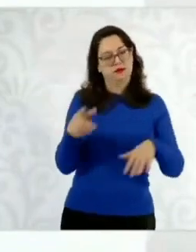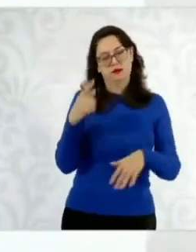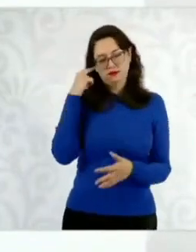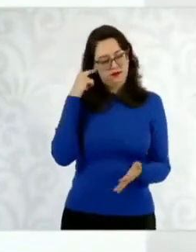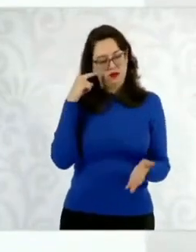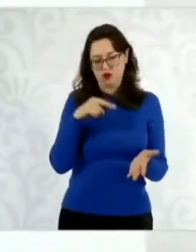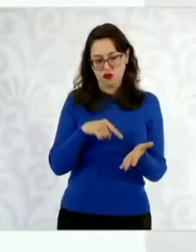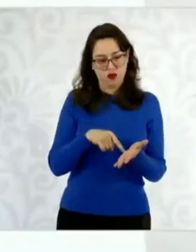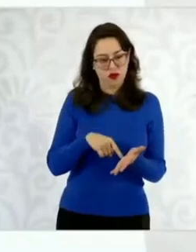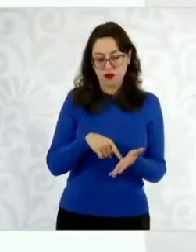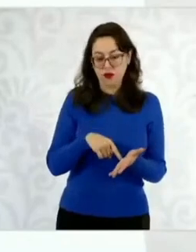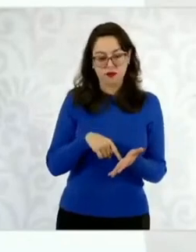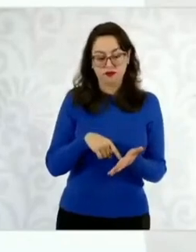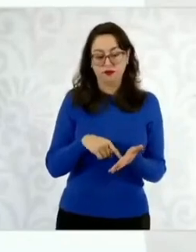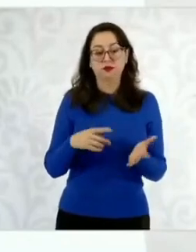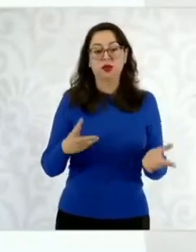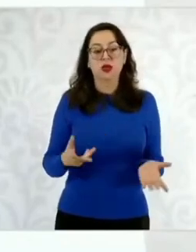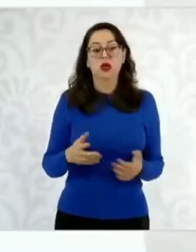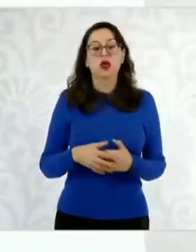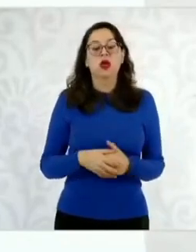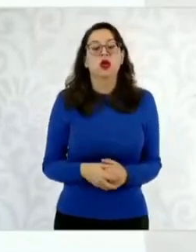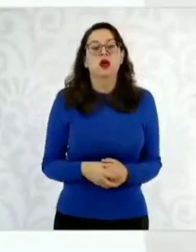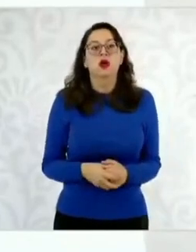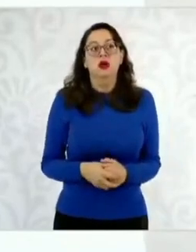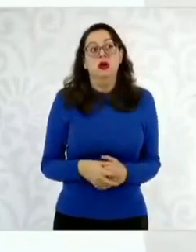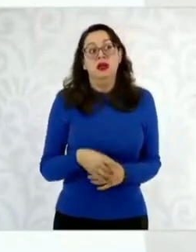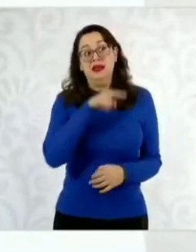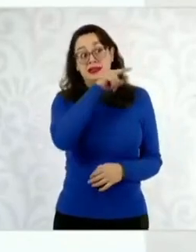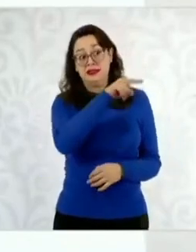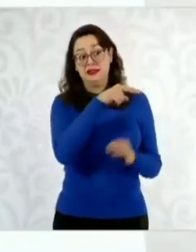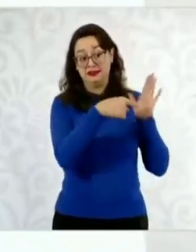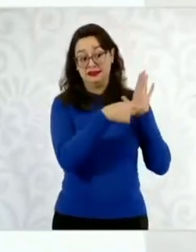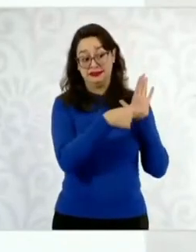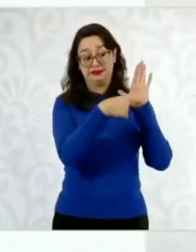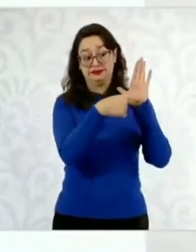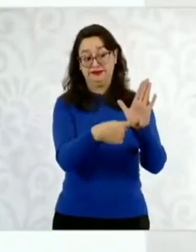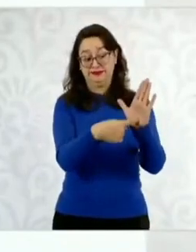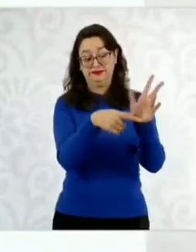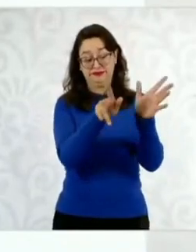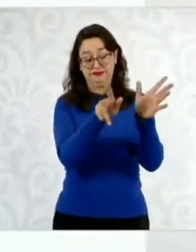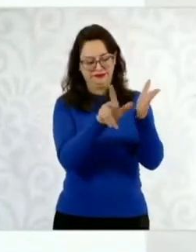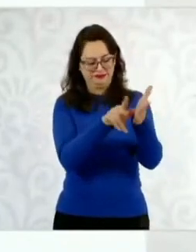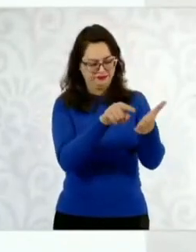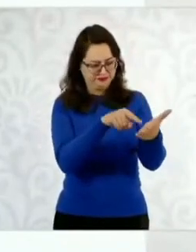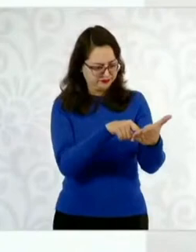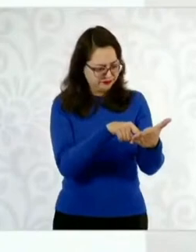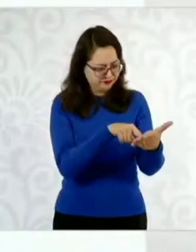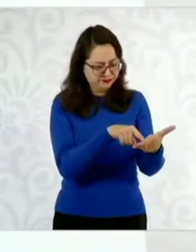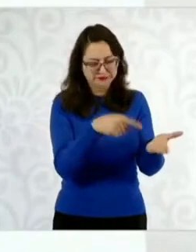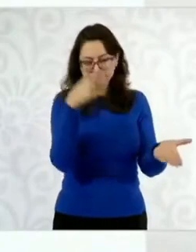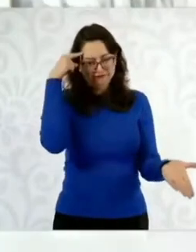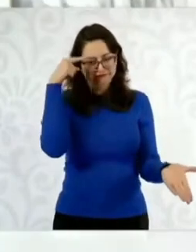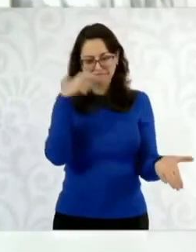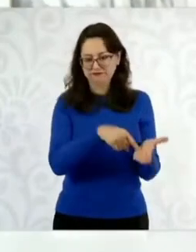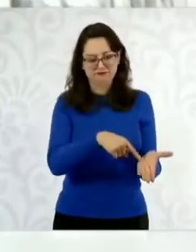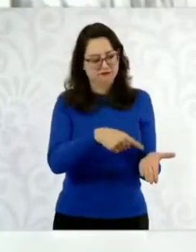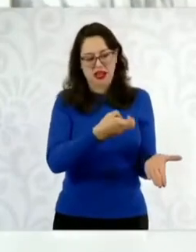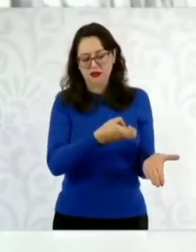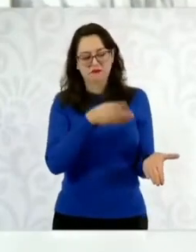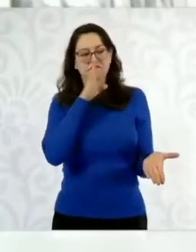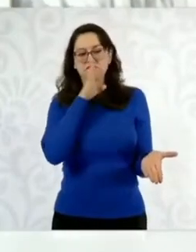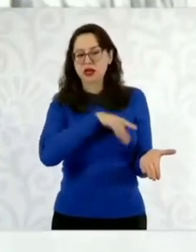el que nosotros denunciáramos que no es creíble el reportaje del New York Times tiene que ver con dos